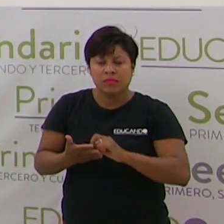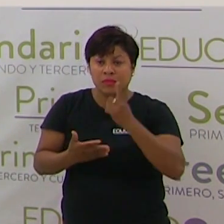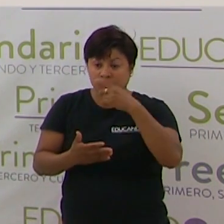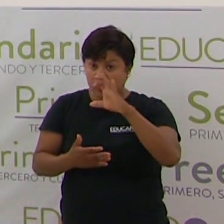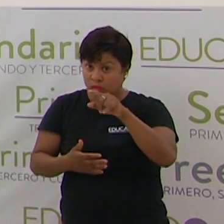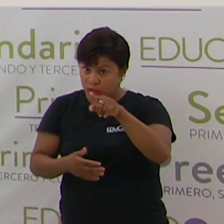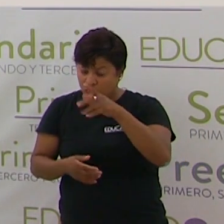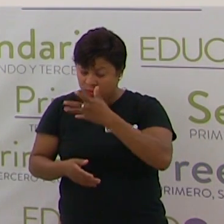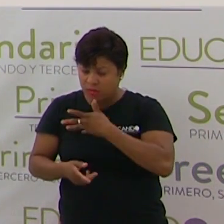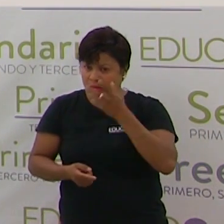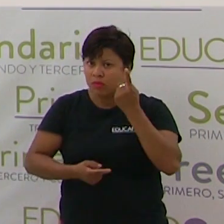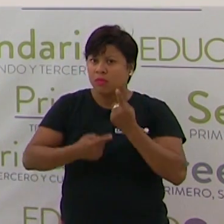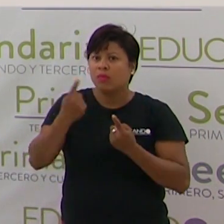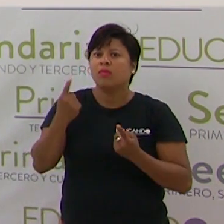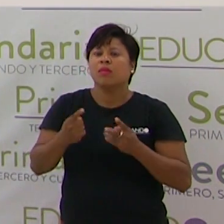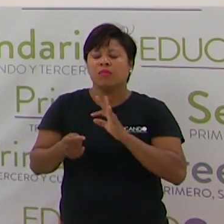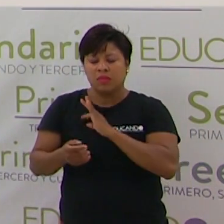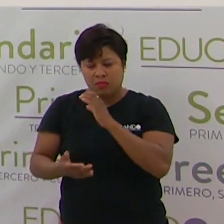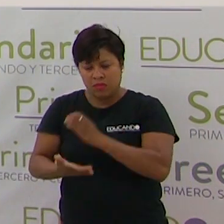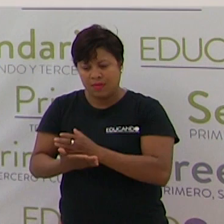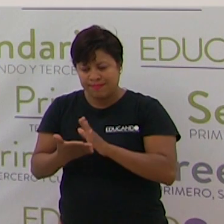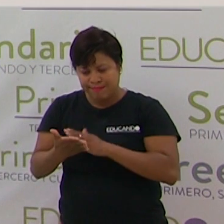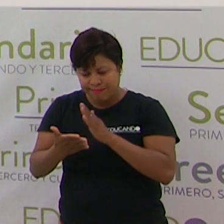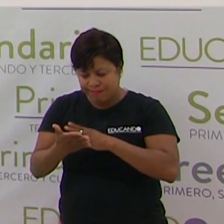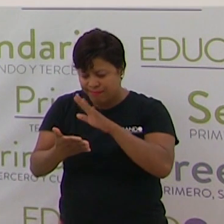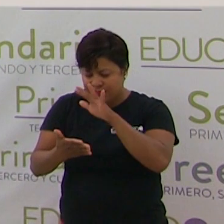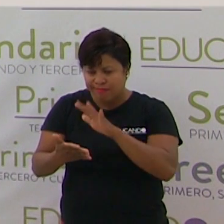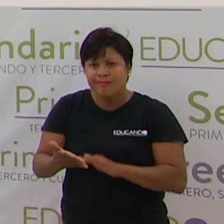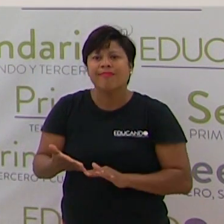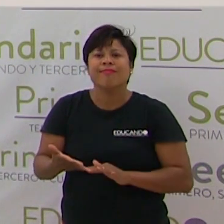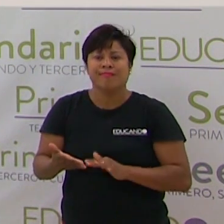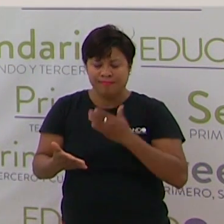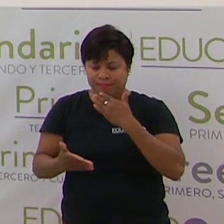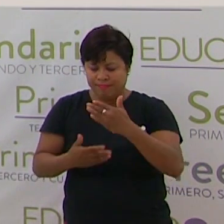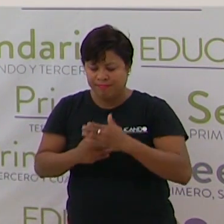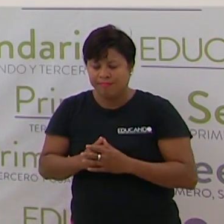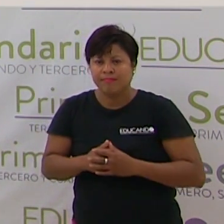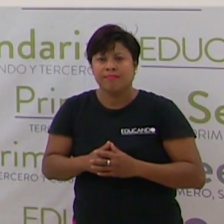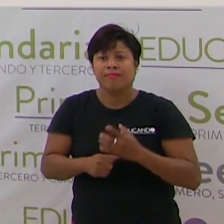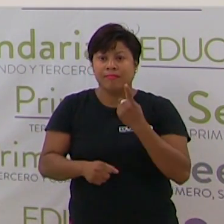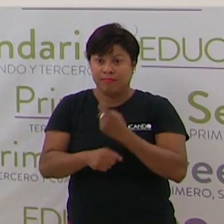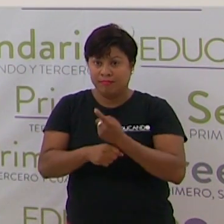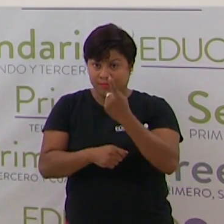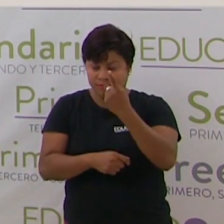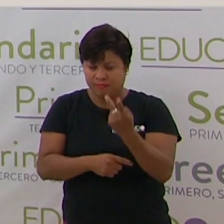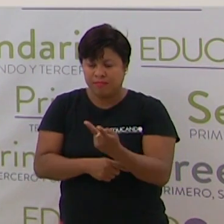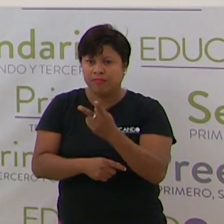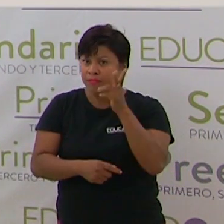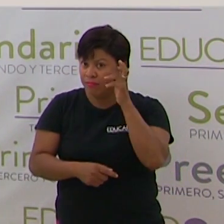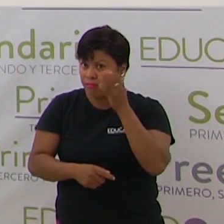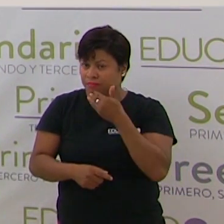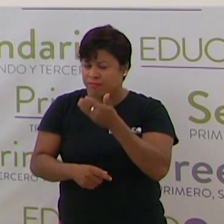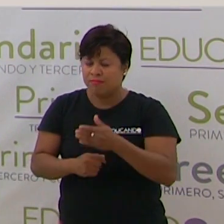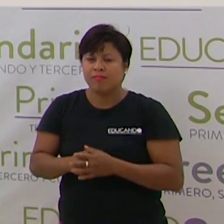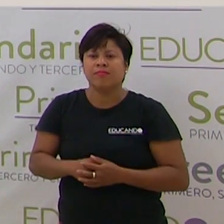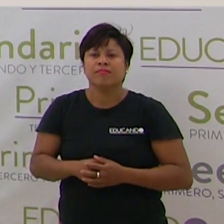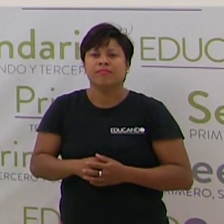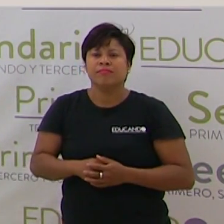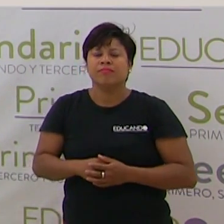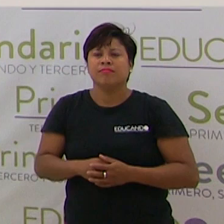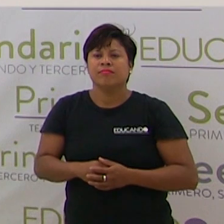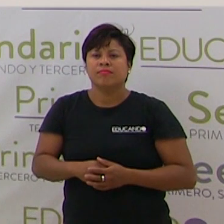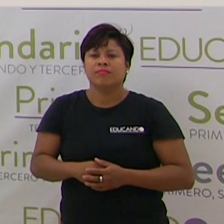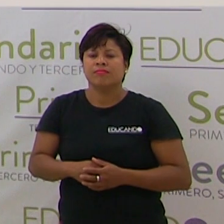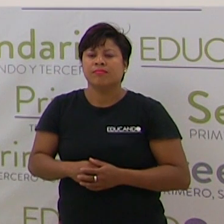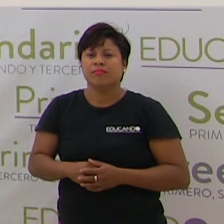tengas dudas, saco mi cuadernito y ahí lo reviso. Bien, primera pregunta, escúchala bien.